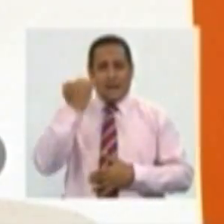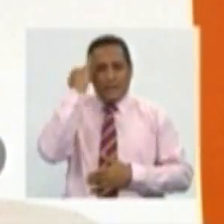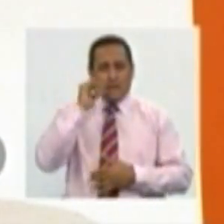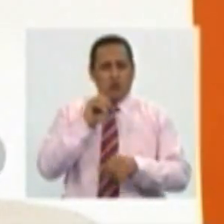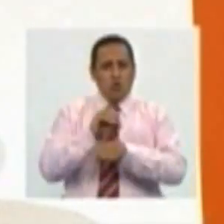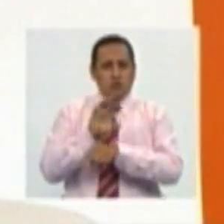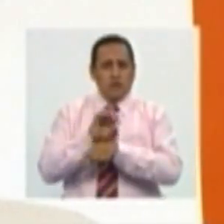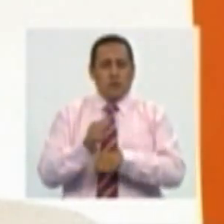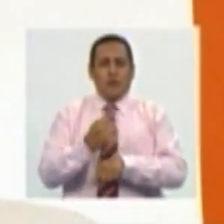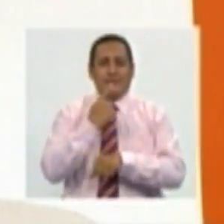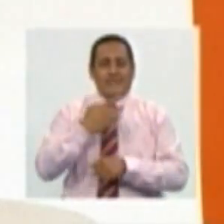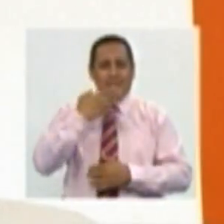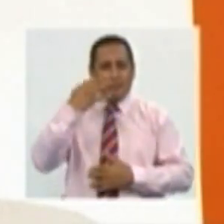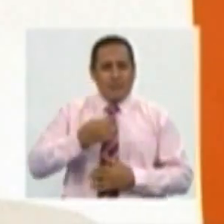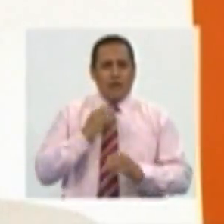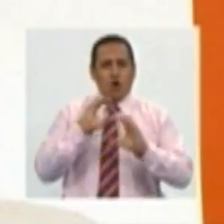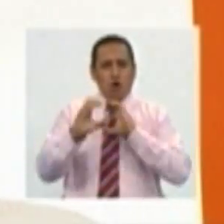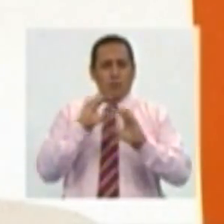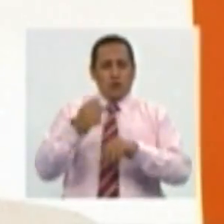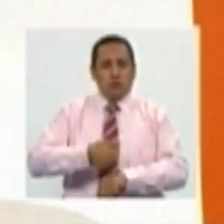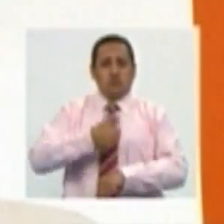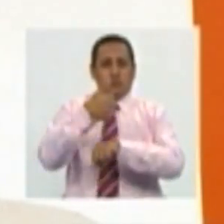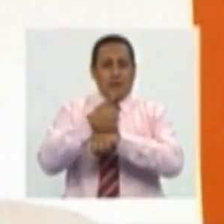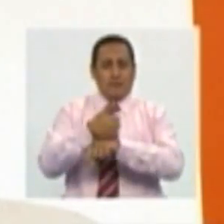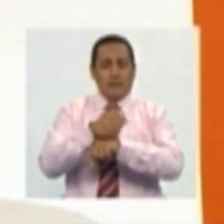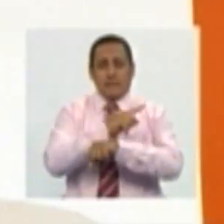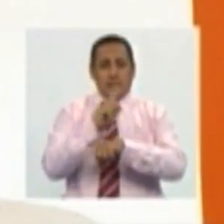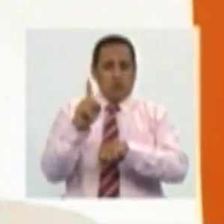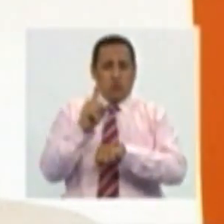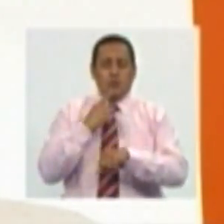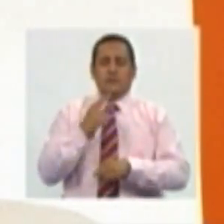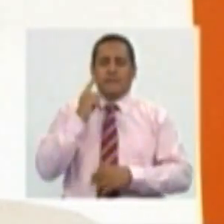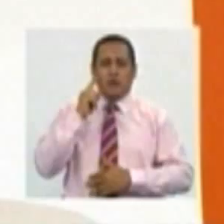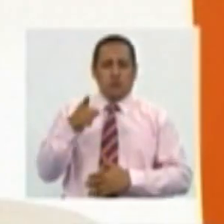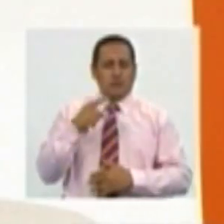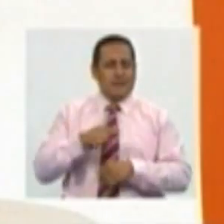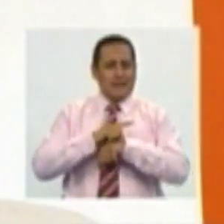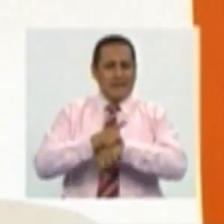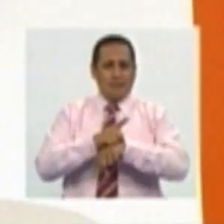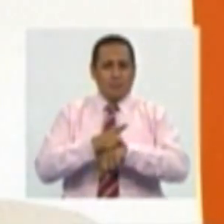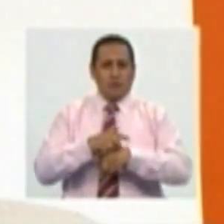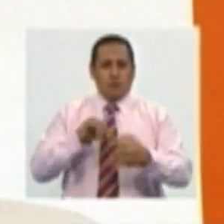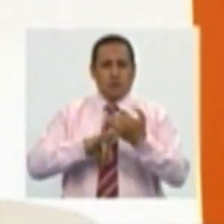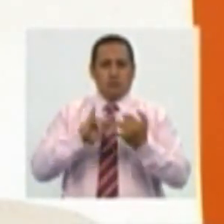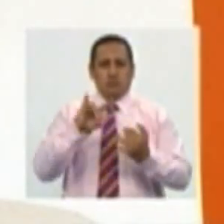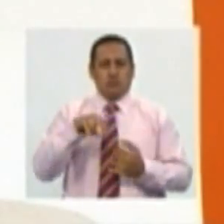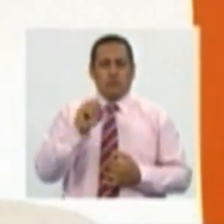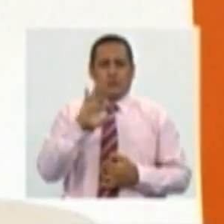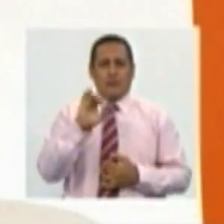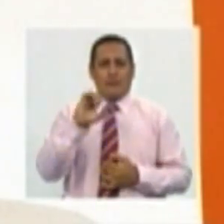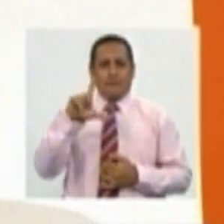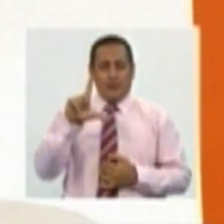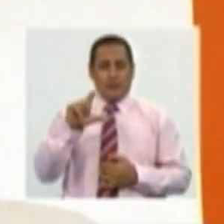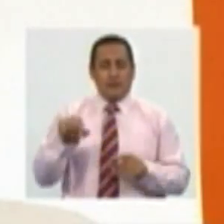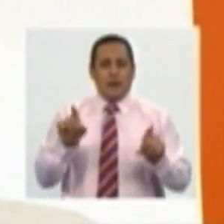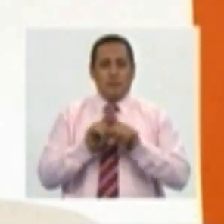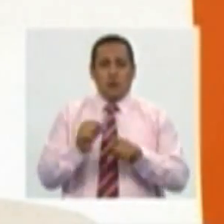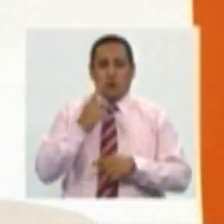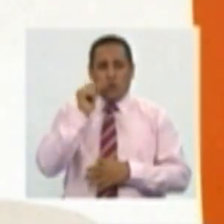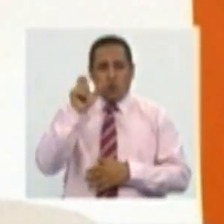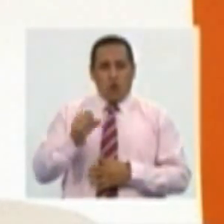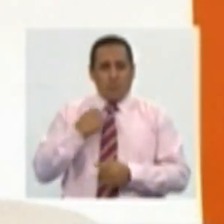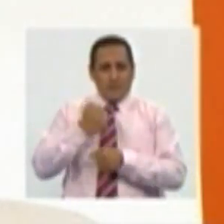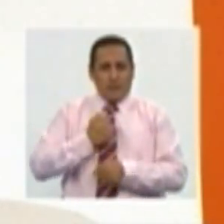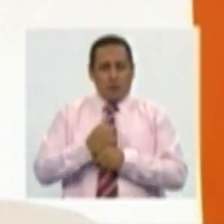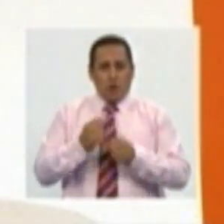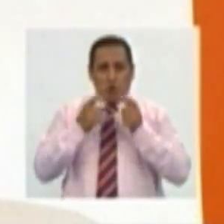idea y la recomendación es que evidentemente converse con su empleador, y si no, que formule su denuncia lo más pronto posible. Claro. De esta manera, un inspector